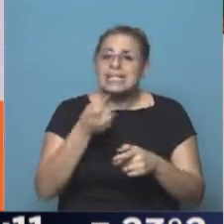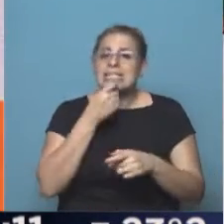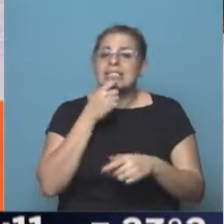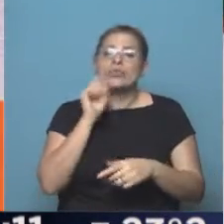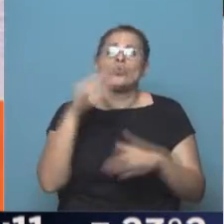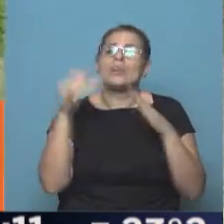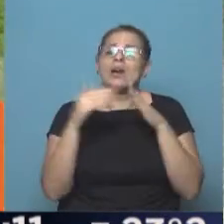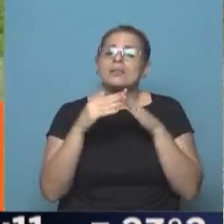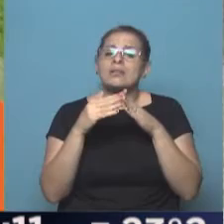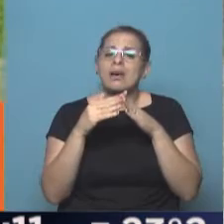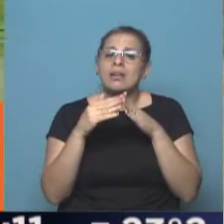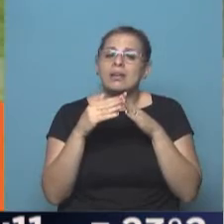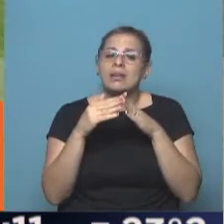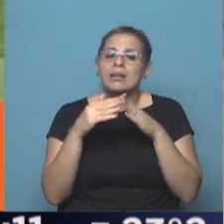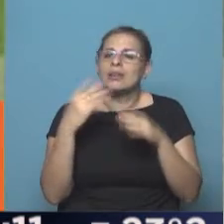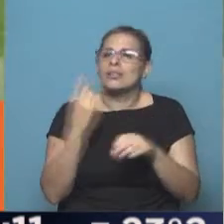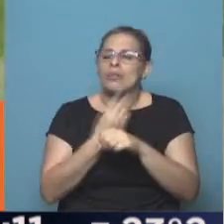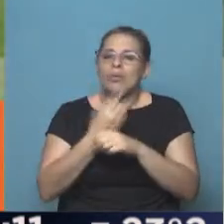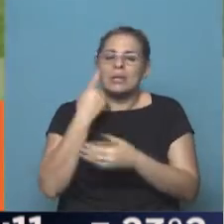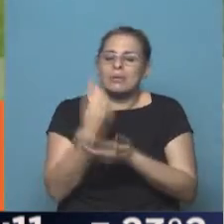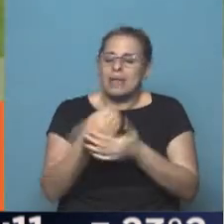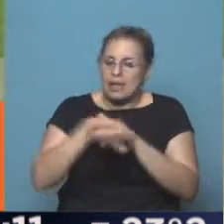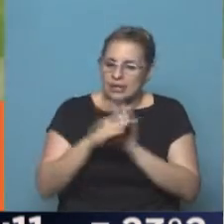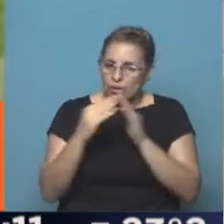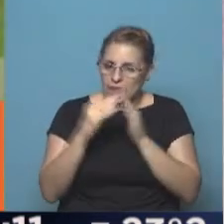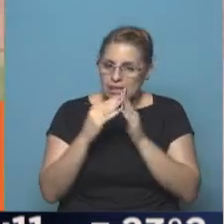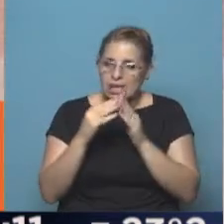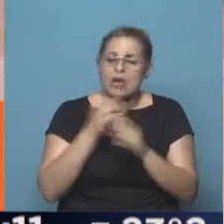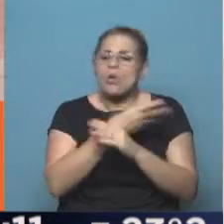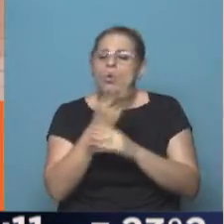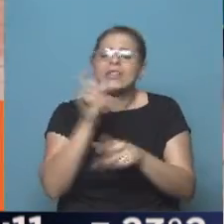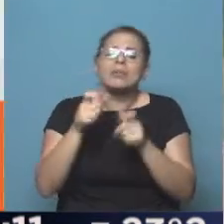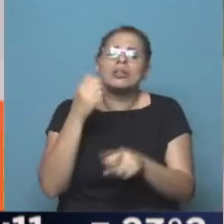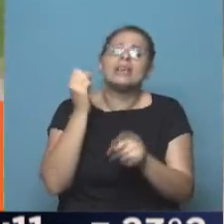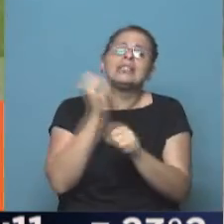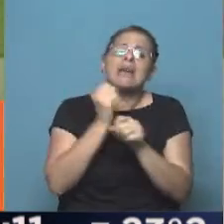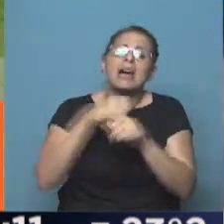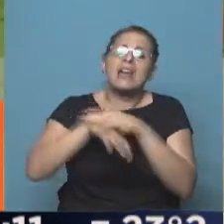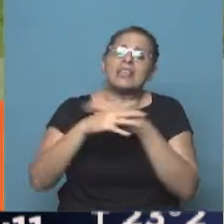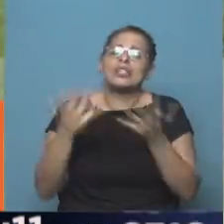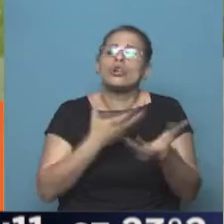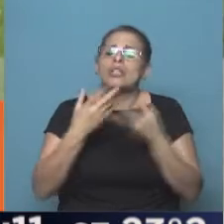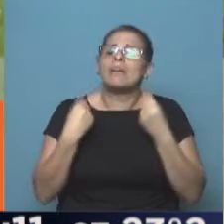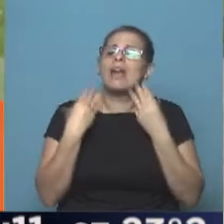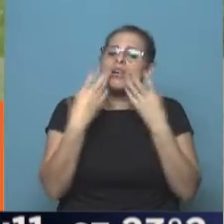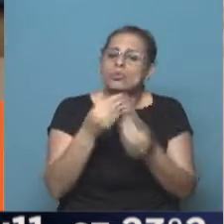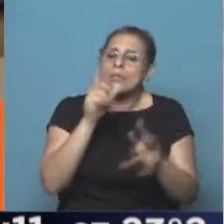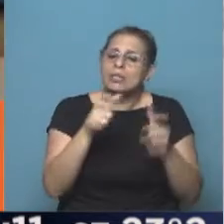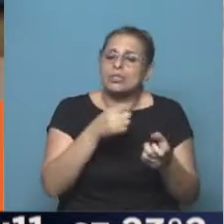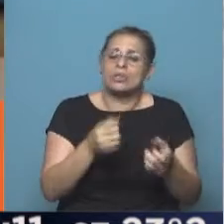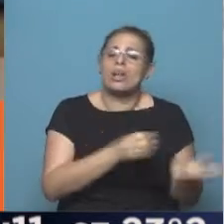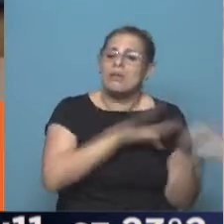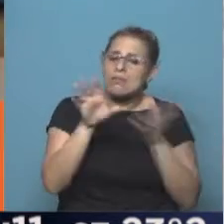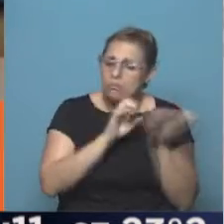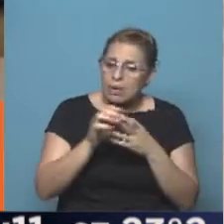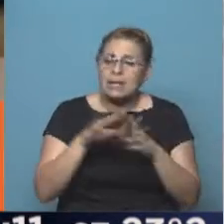está que no se puede habitar. ¿Cuántas personas trabajan en la cocina para asistir a los evacuados? Más o menos 6-7 personas,